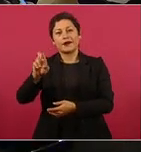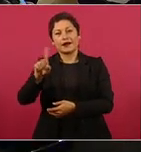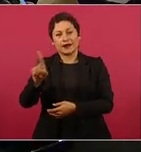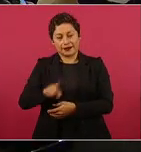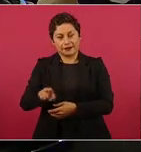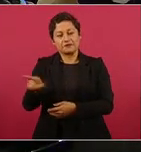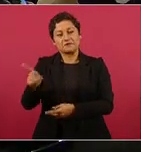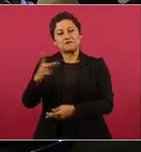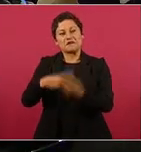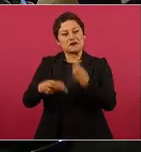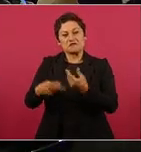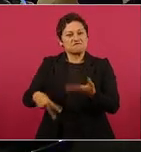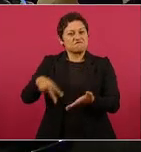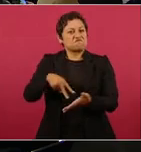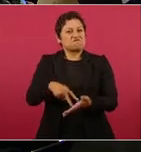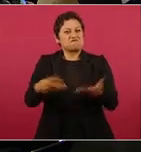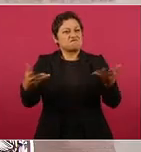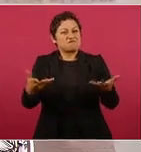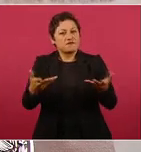cantar